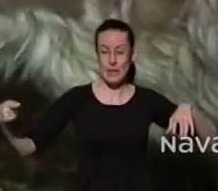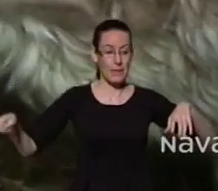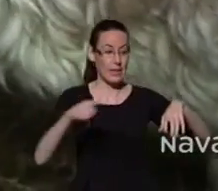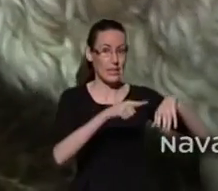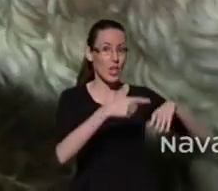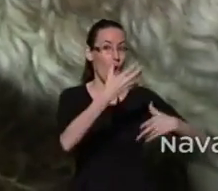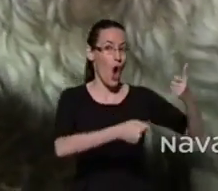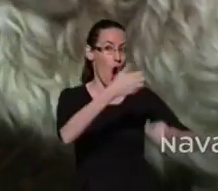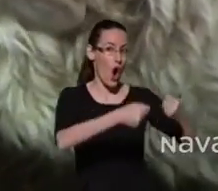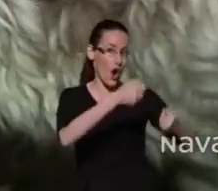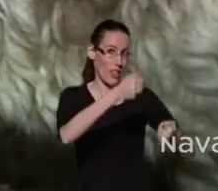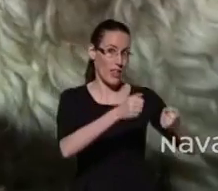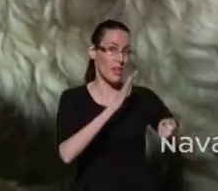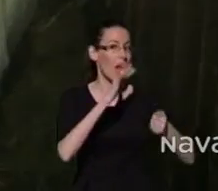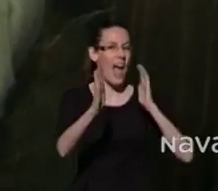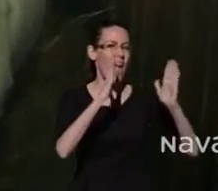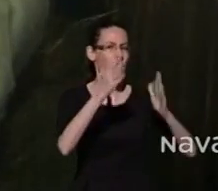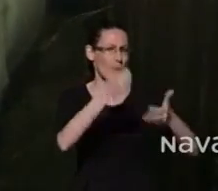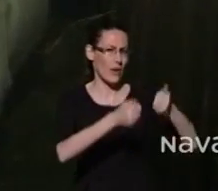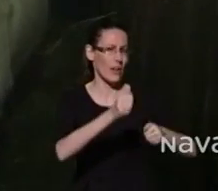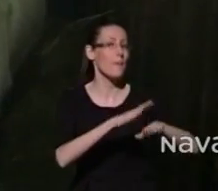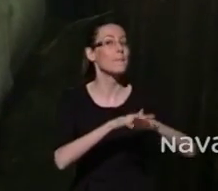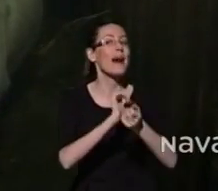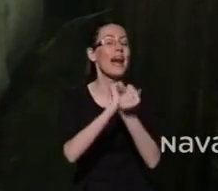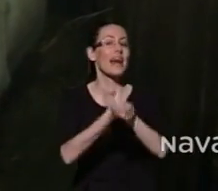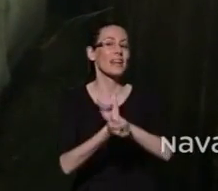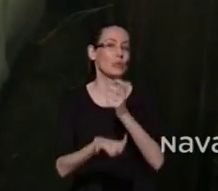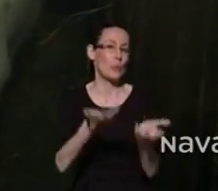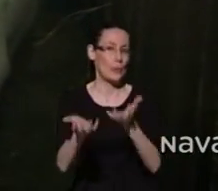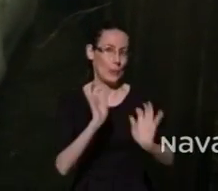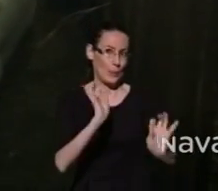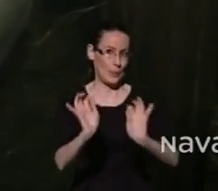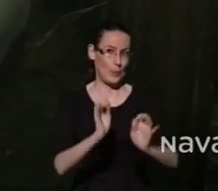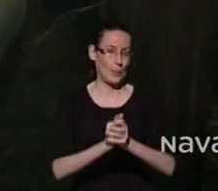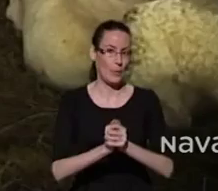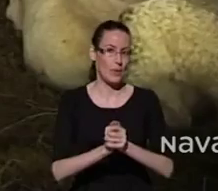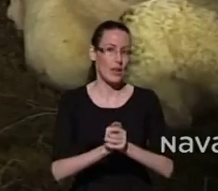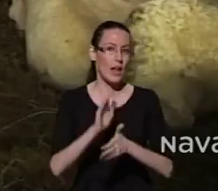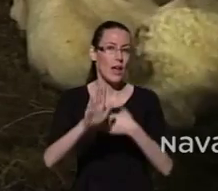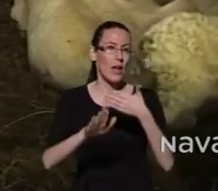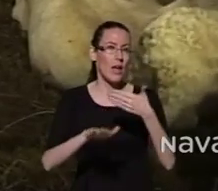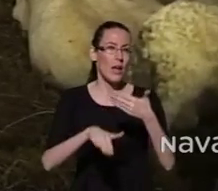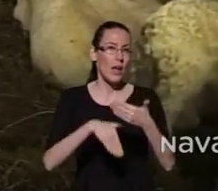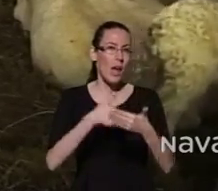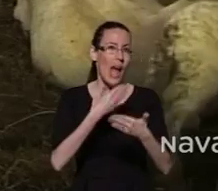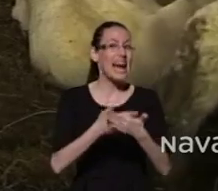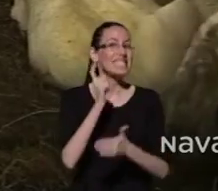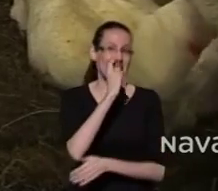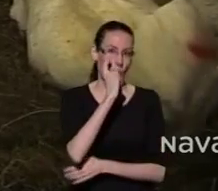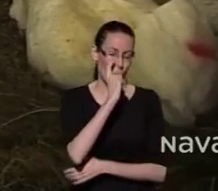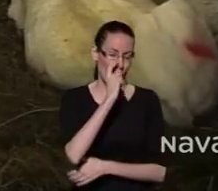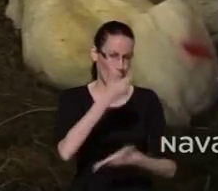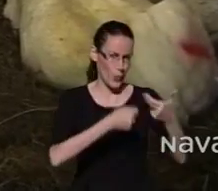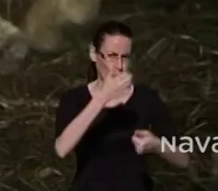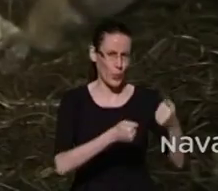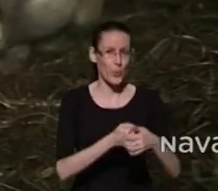la campaña de ordeño, que coincide justo pues, con la del queso. Finales de octubre, de noviembre, pues a mediados de junio. Arcaiz, ¿has aprendido el oficio de